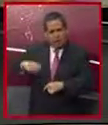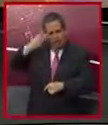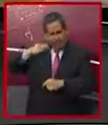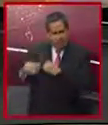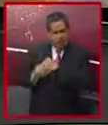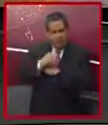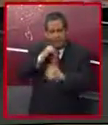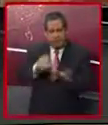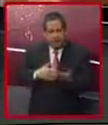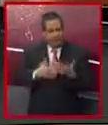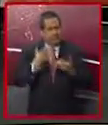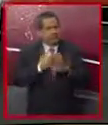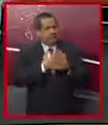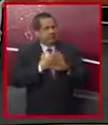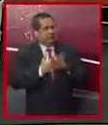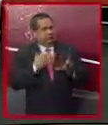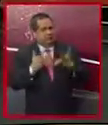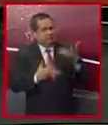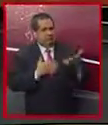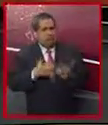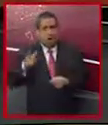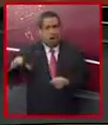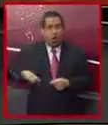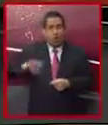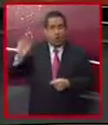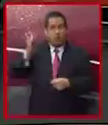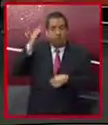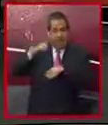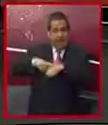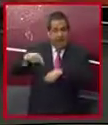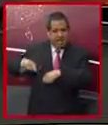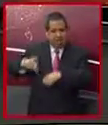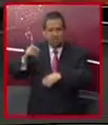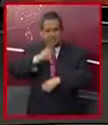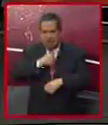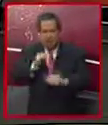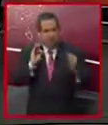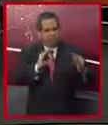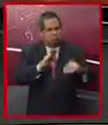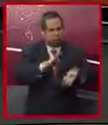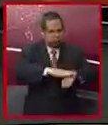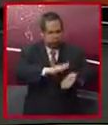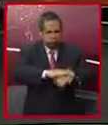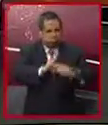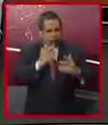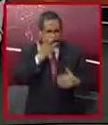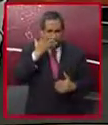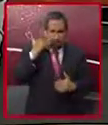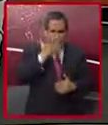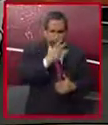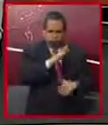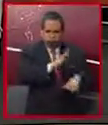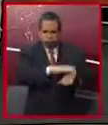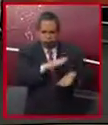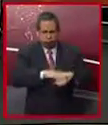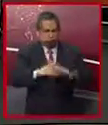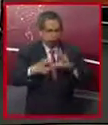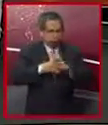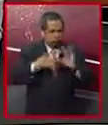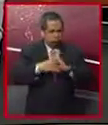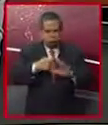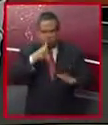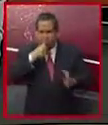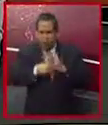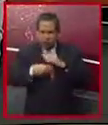la población mexicana, y que el gobierno federal, en lugar de enfrentar este tema con mucha determinación, haciendo uso de los